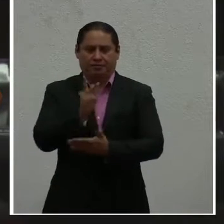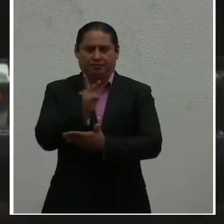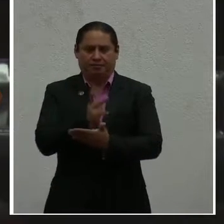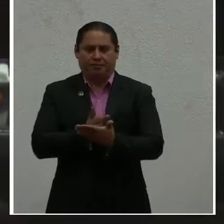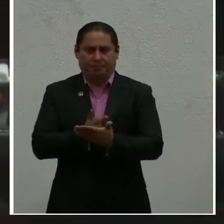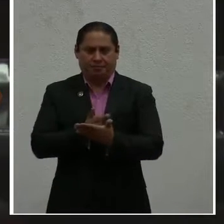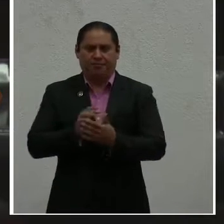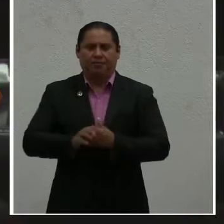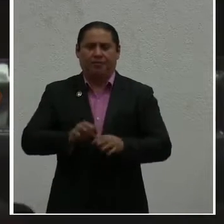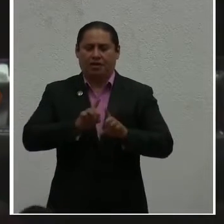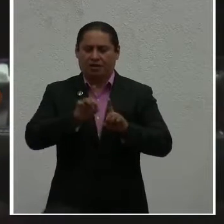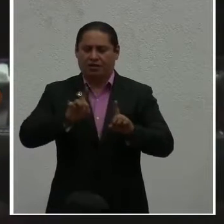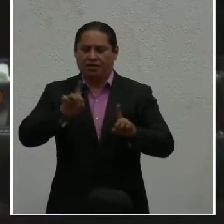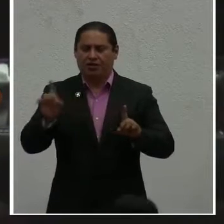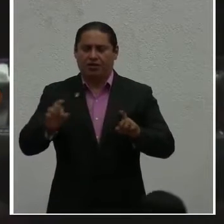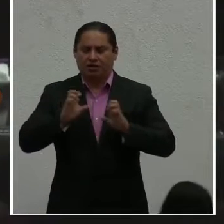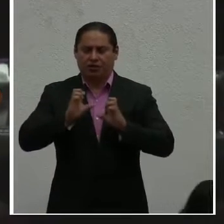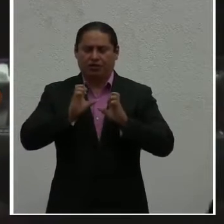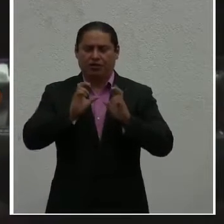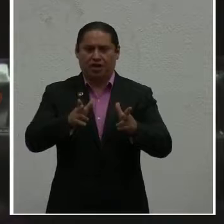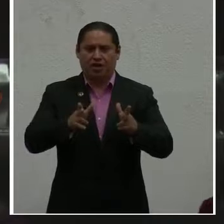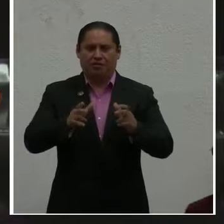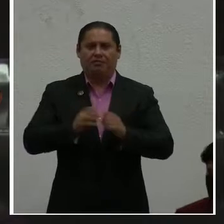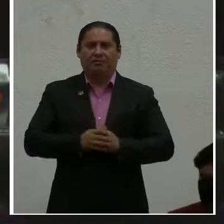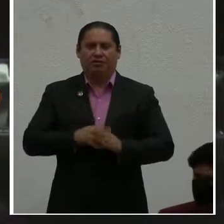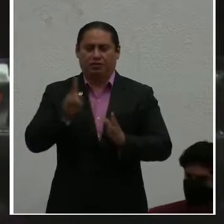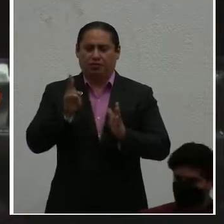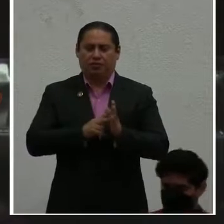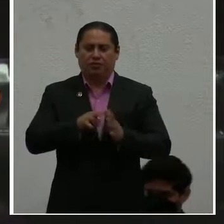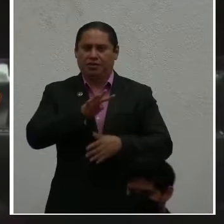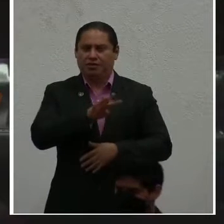de Desarrollo Chiapas y Programas Sectoriales